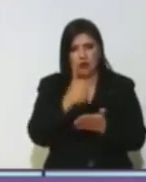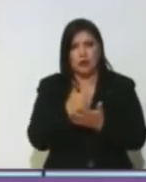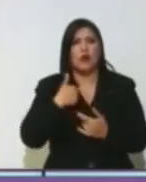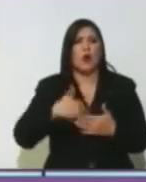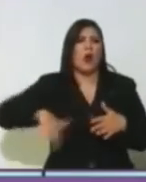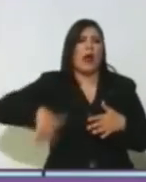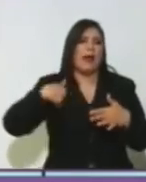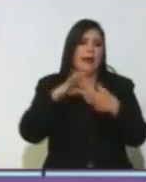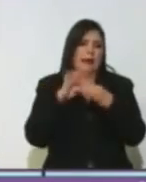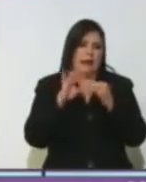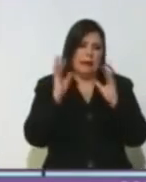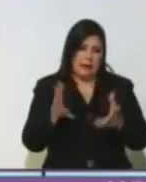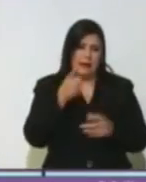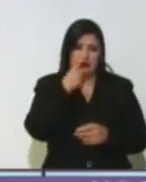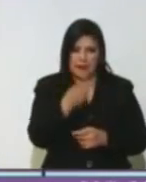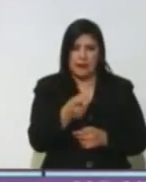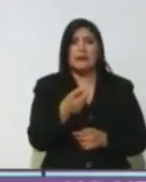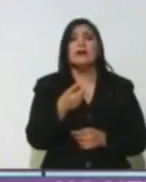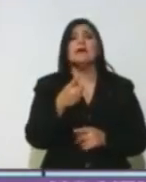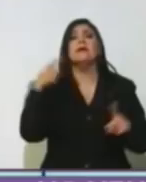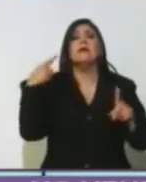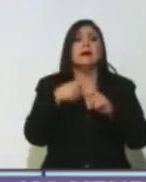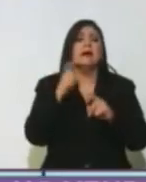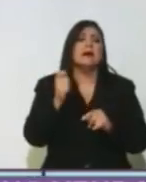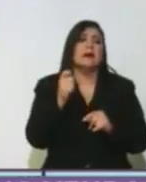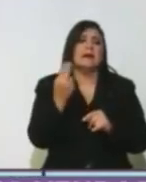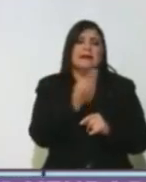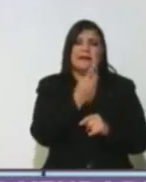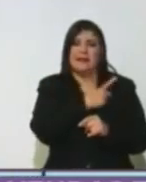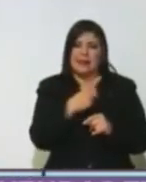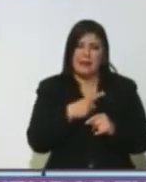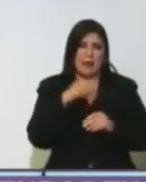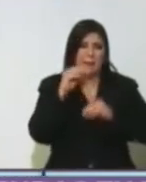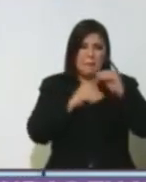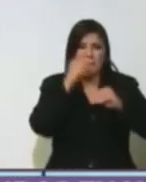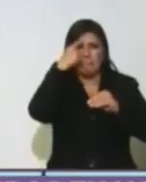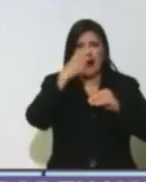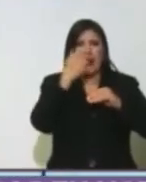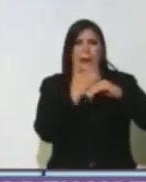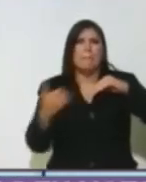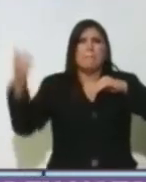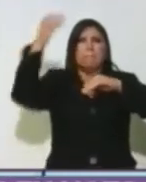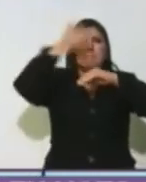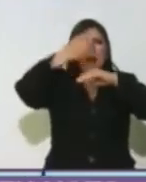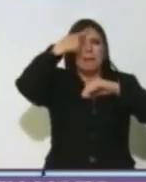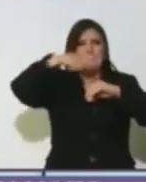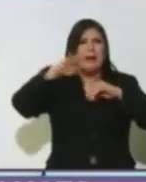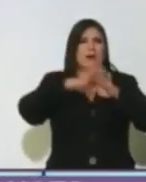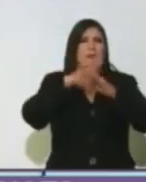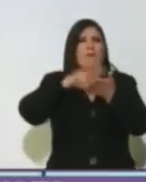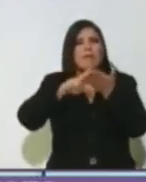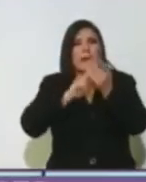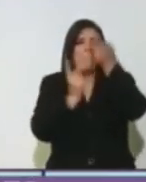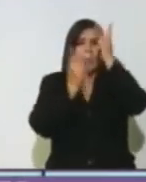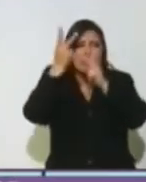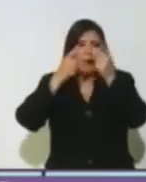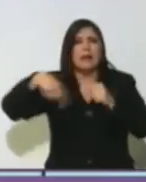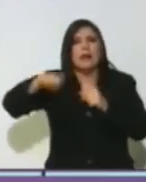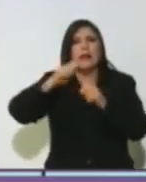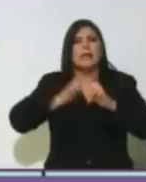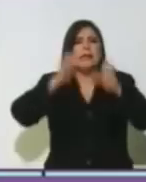comentado hace un momento es desarrollar un programa de azoteas verdes en todos los edificios de gobierno